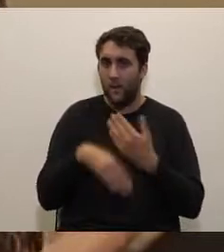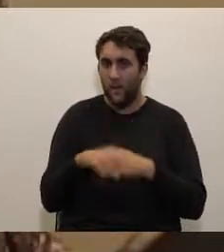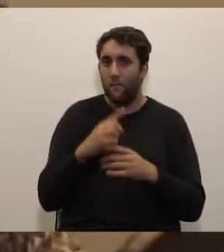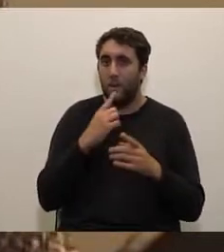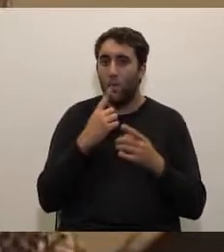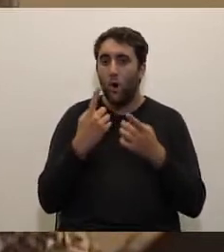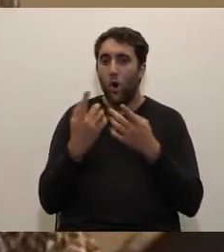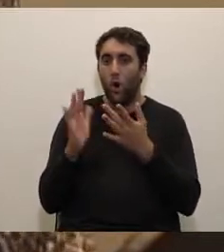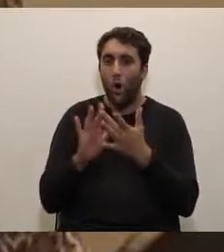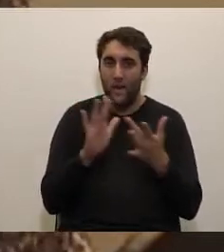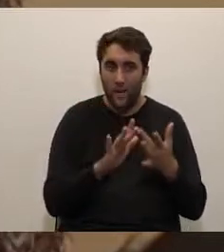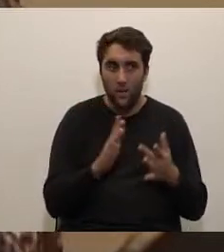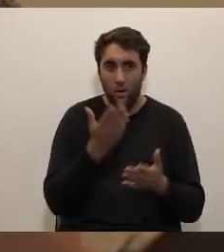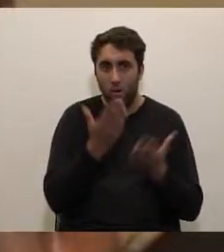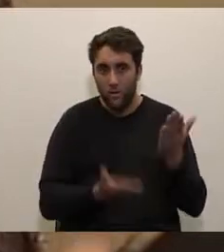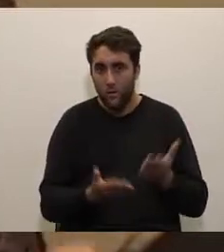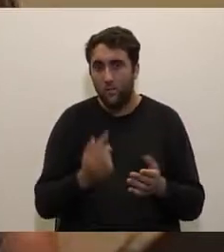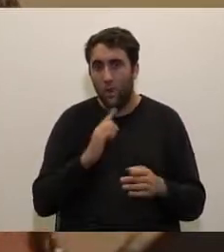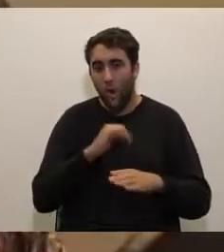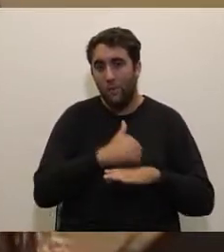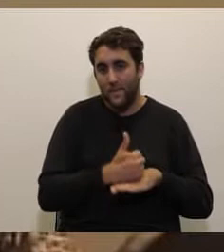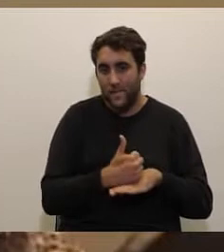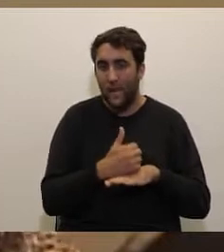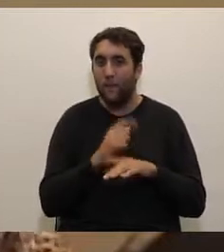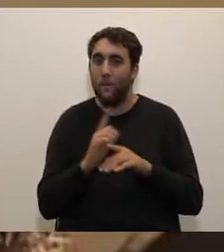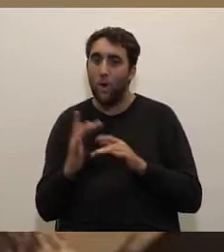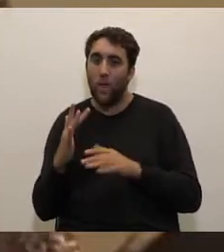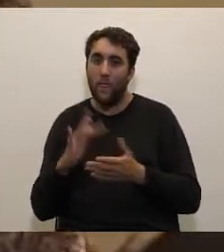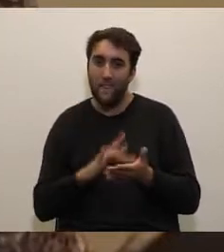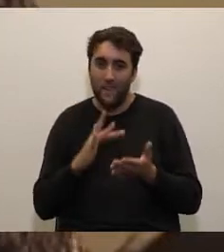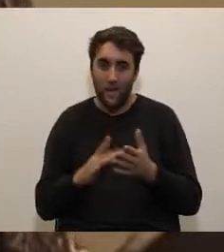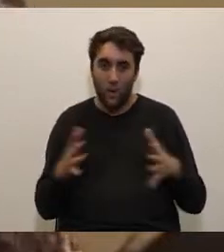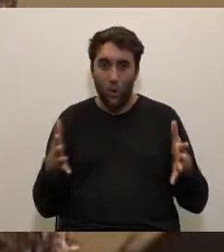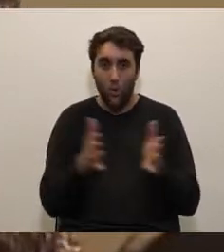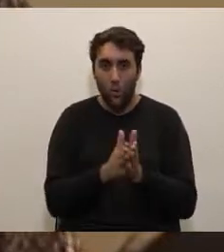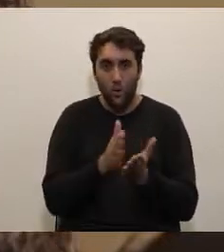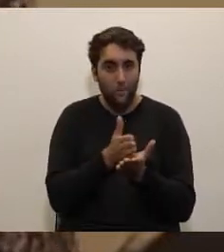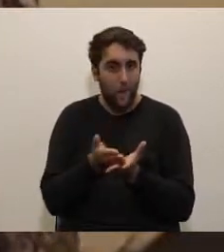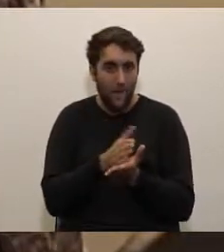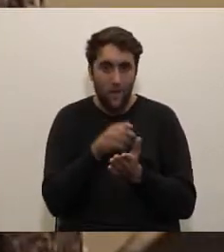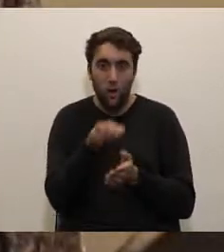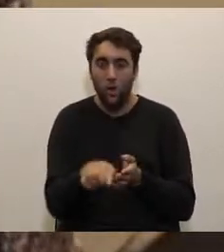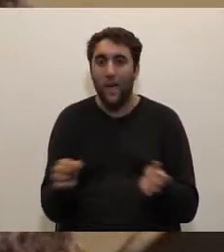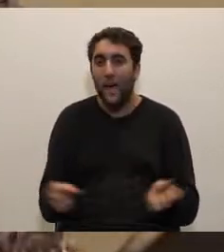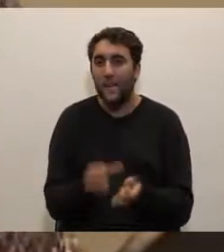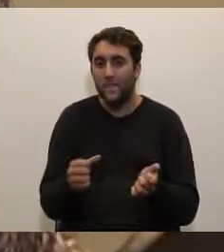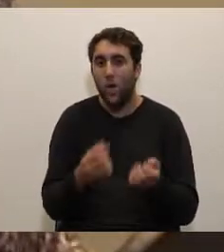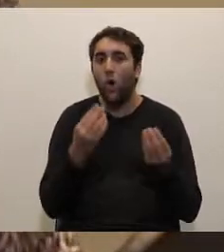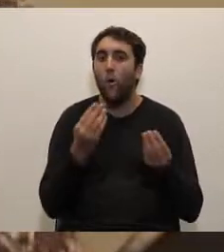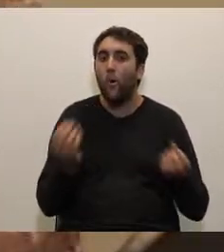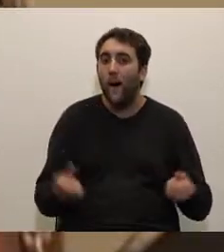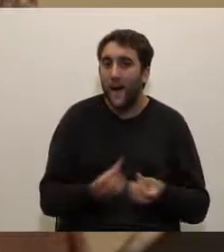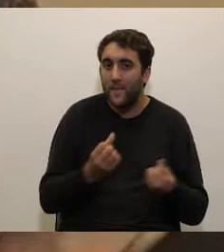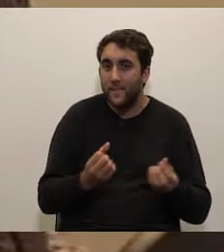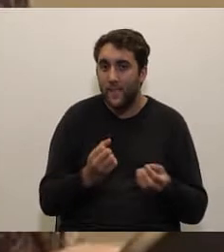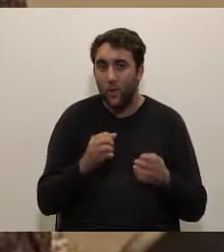el vínculo, en la hibridación de lo presencial y lo digital, y que lo que hace es tener en cuenta, bueno, cómo usamos